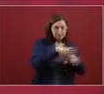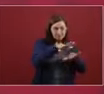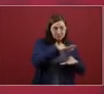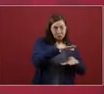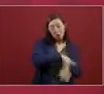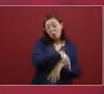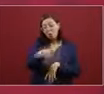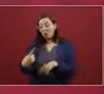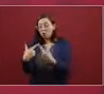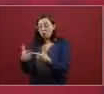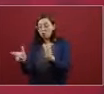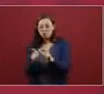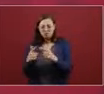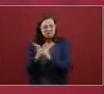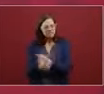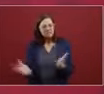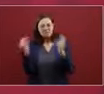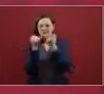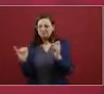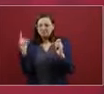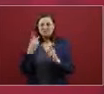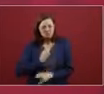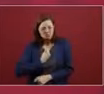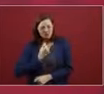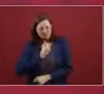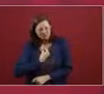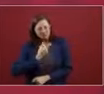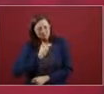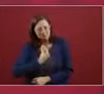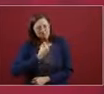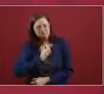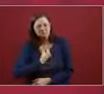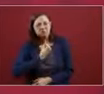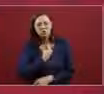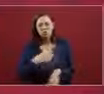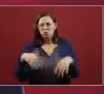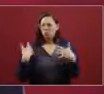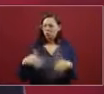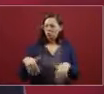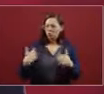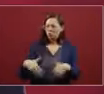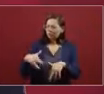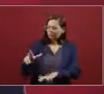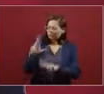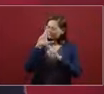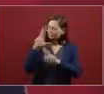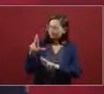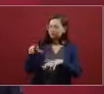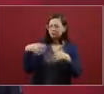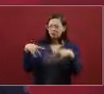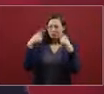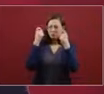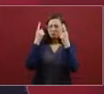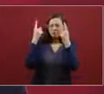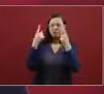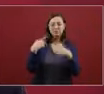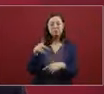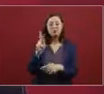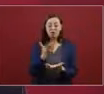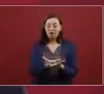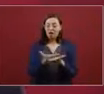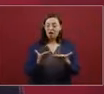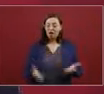que hicieron un periodismo libre, independiente y que merecen todo nuestro respeto. Pero son otros